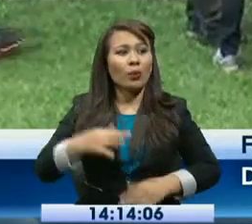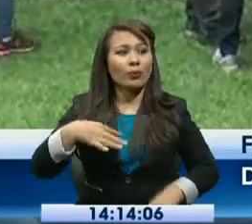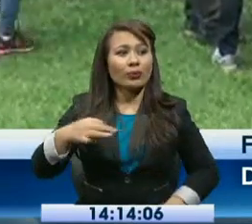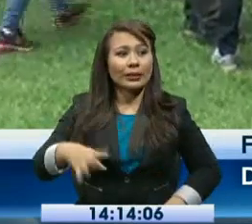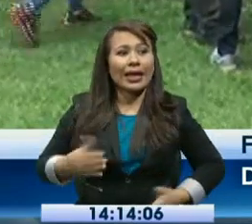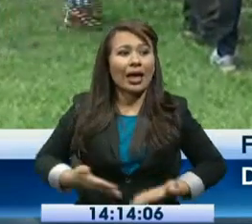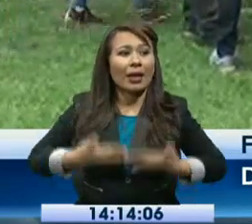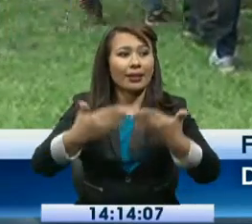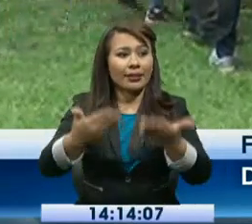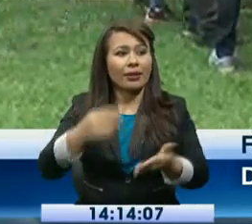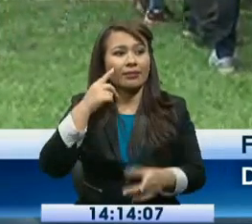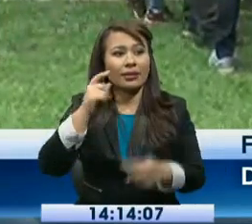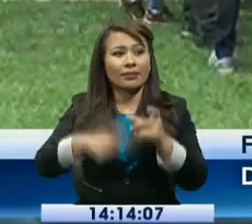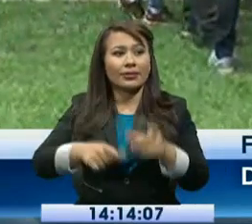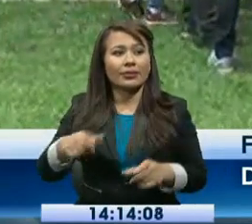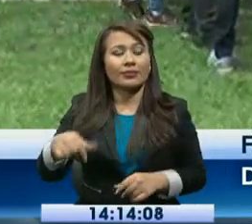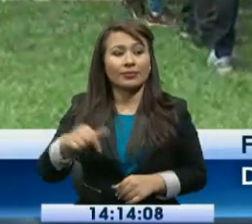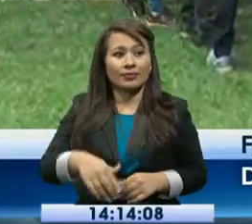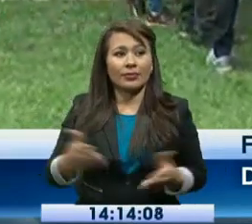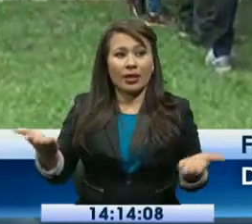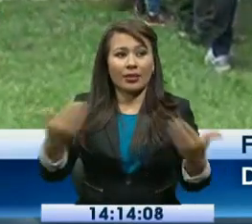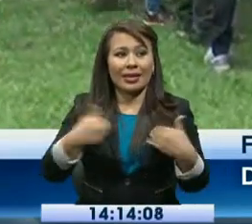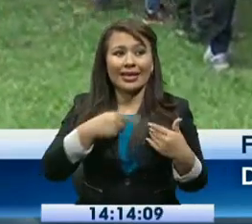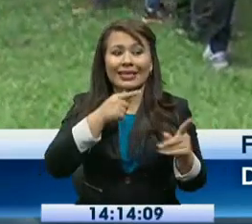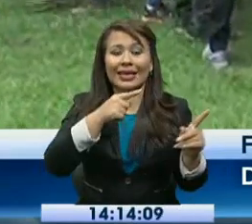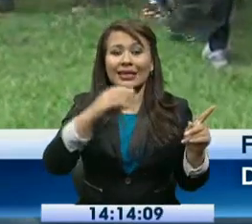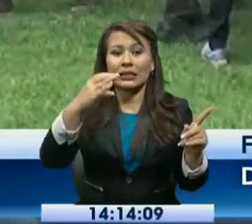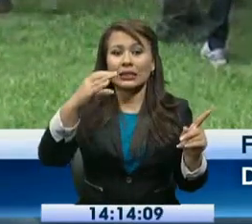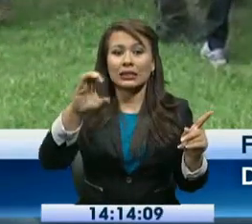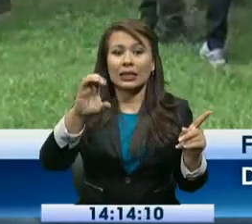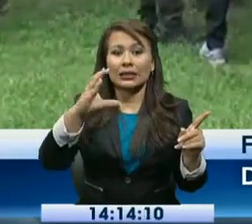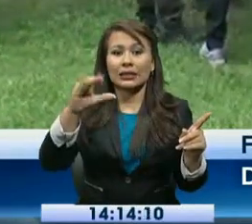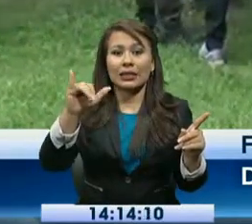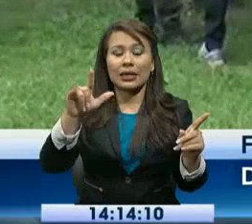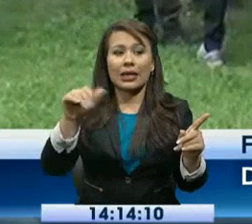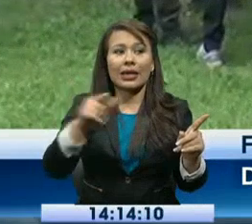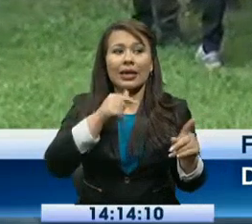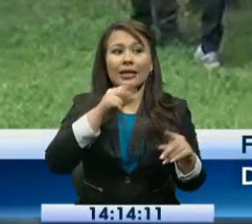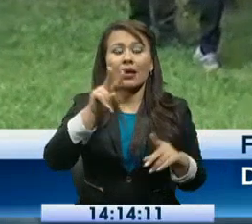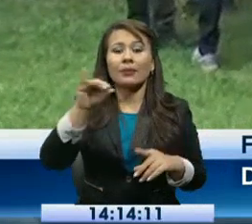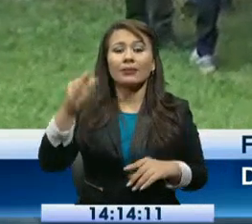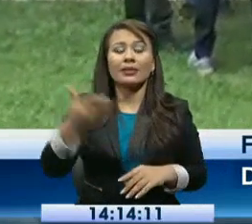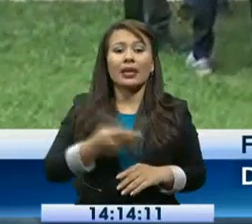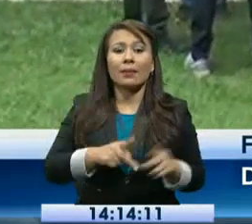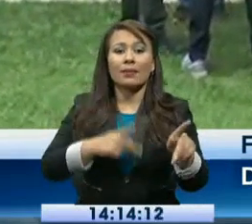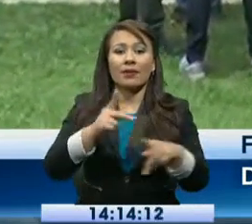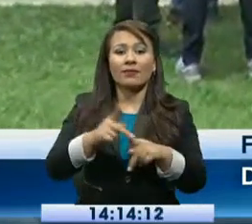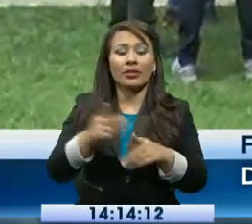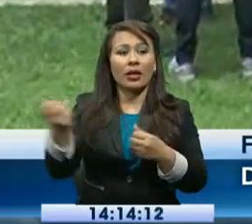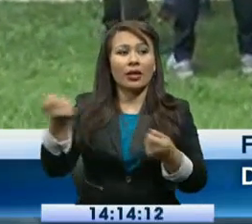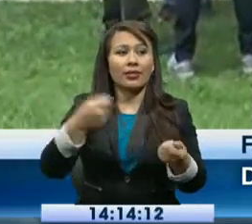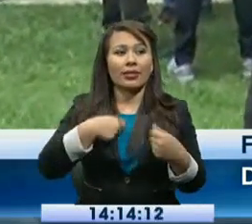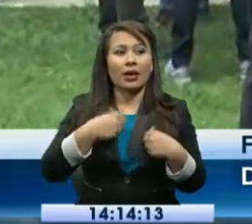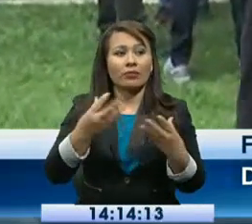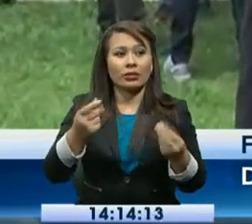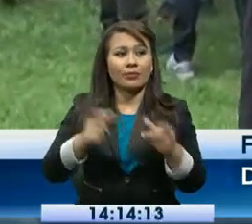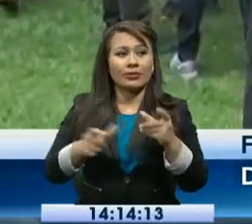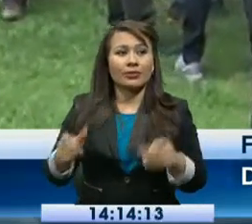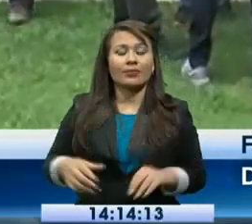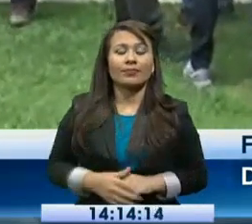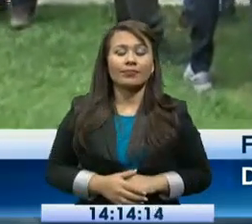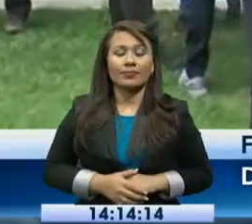justamente contarnos qué nomás está recibiendo, estamos con doña Cecilia Alvarado, pues ella es la viceprefecta. ¿Qué nomás está recibiendo de tanta generosidad cuencana?